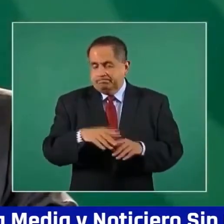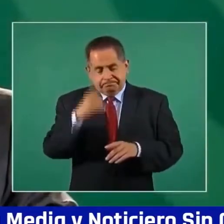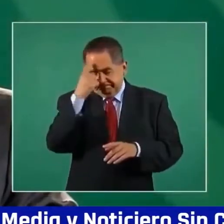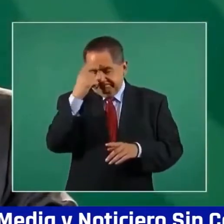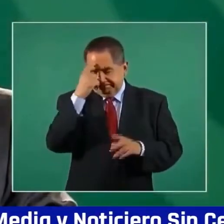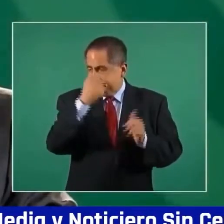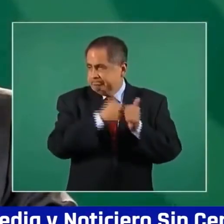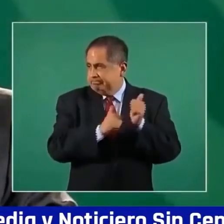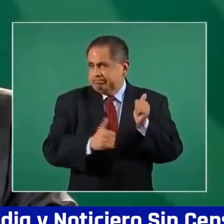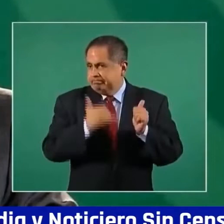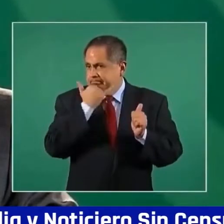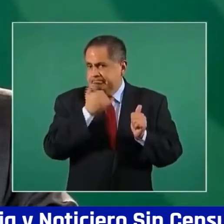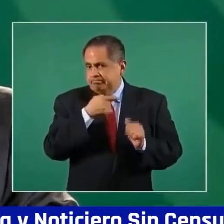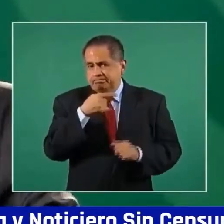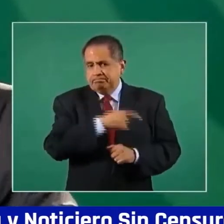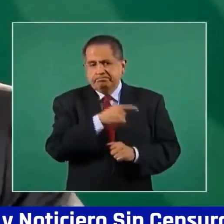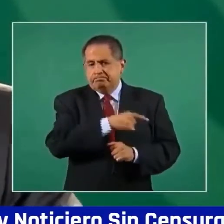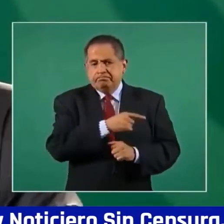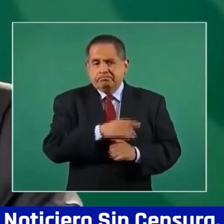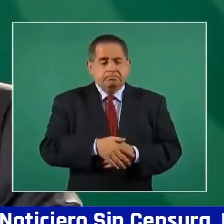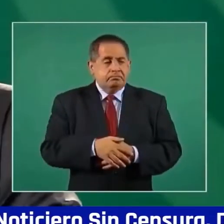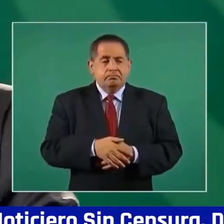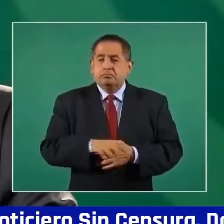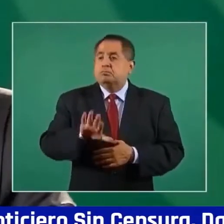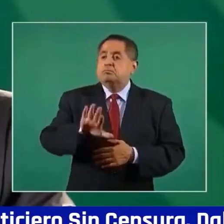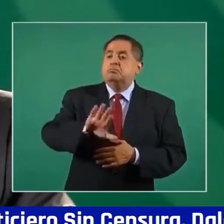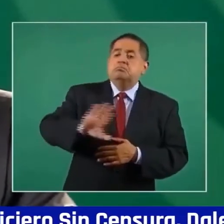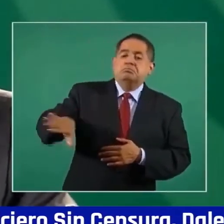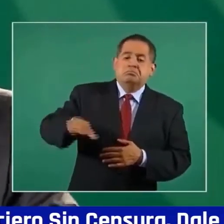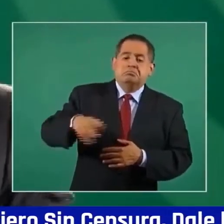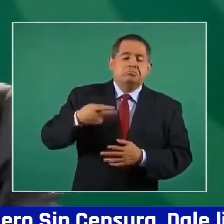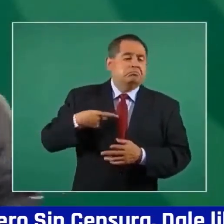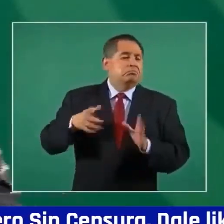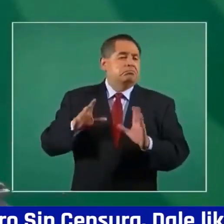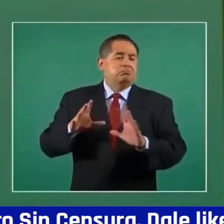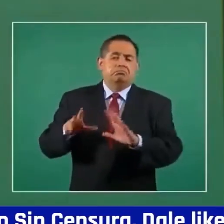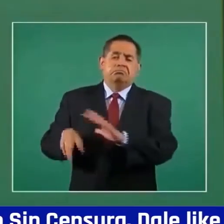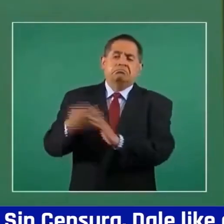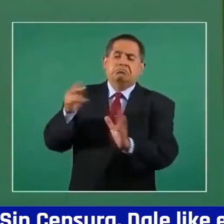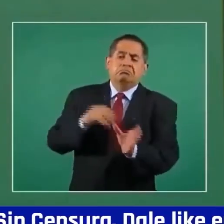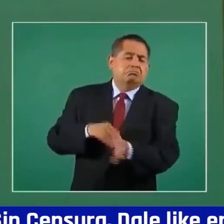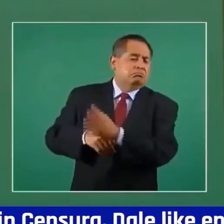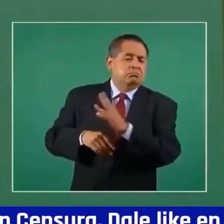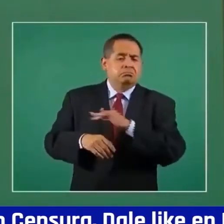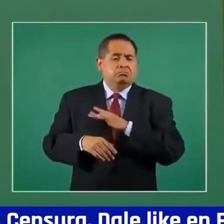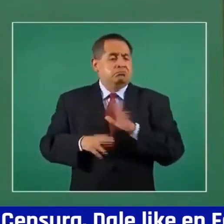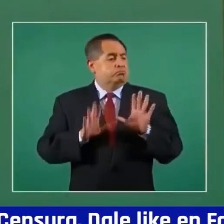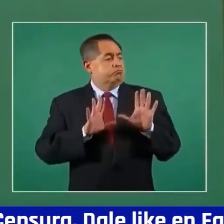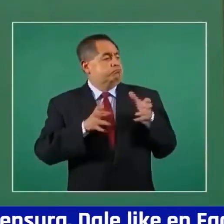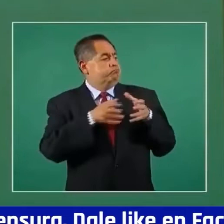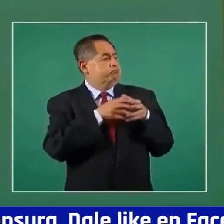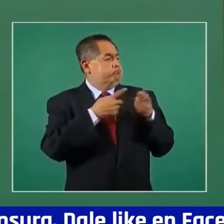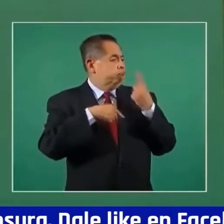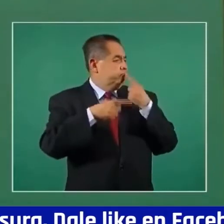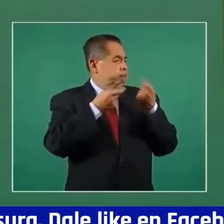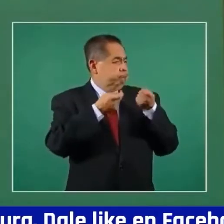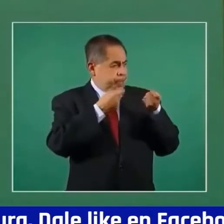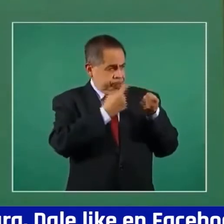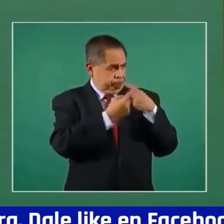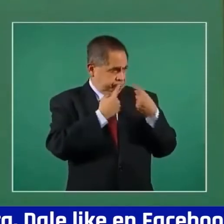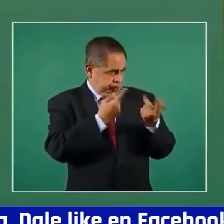retrógrada, de que el pueblo no existe y de que nada más son los